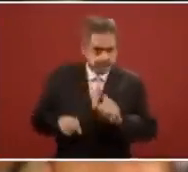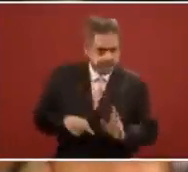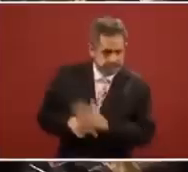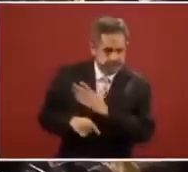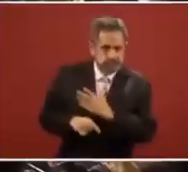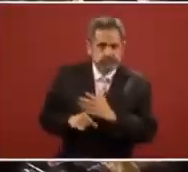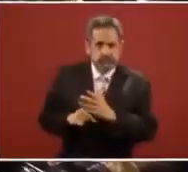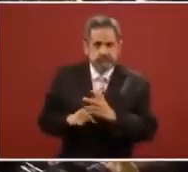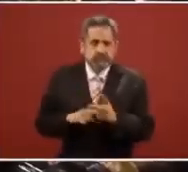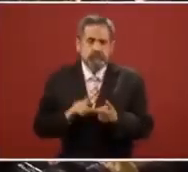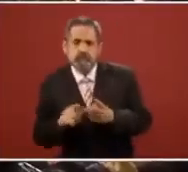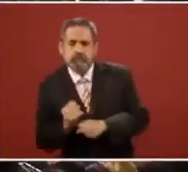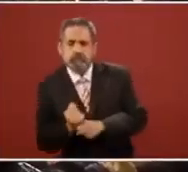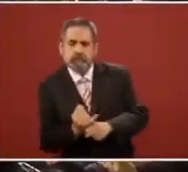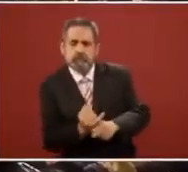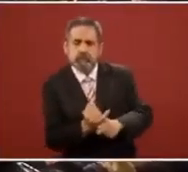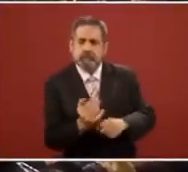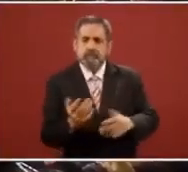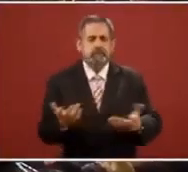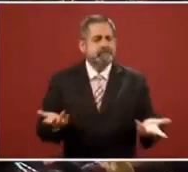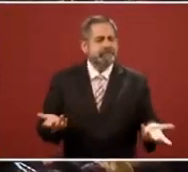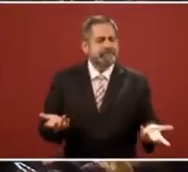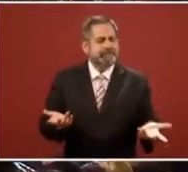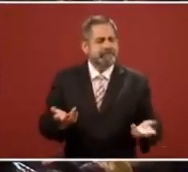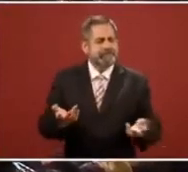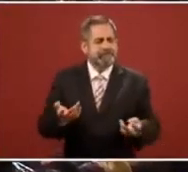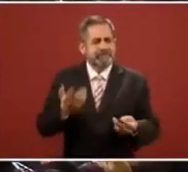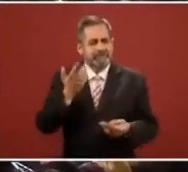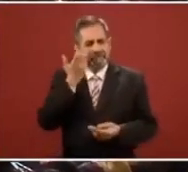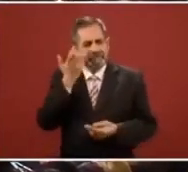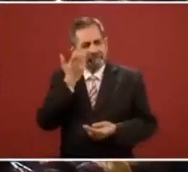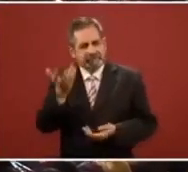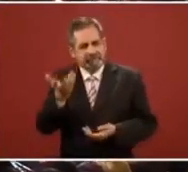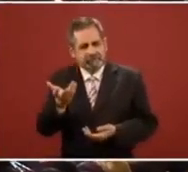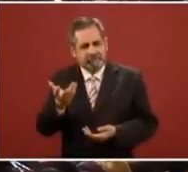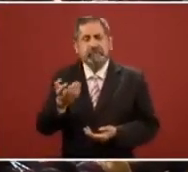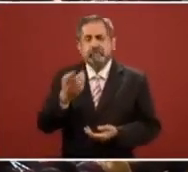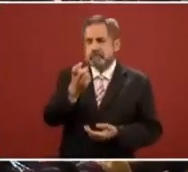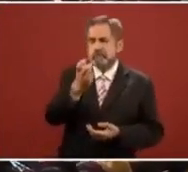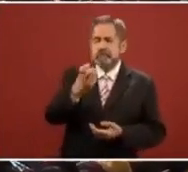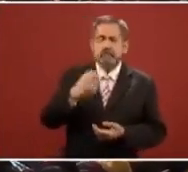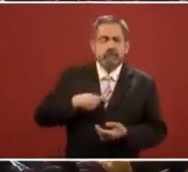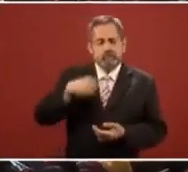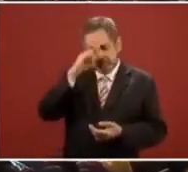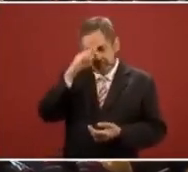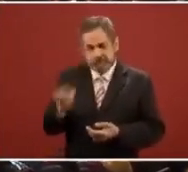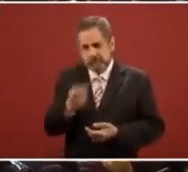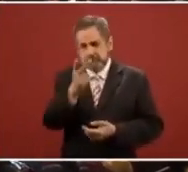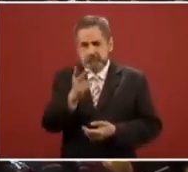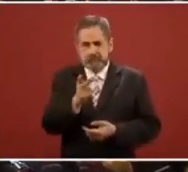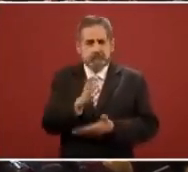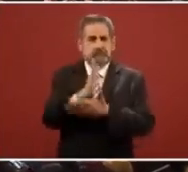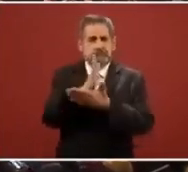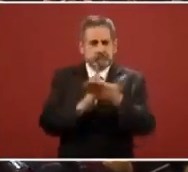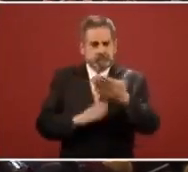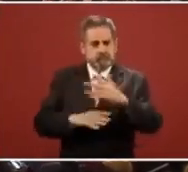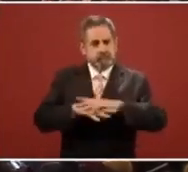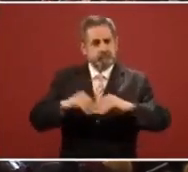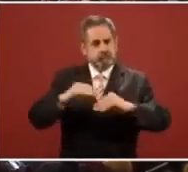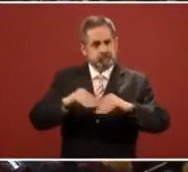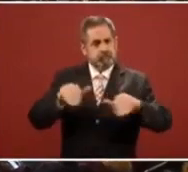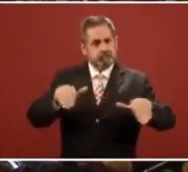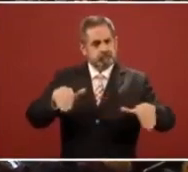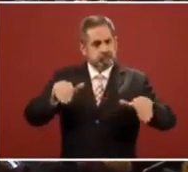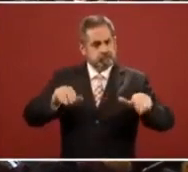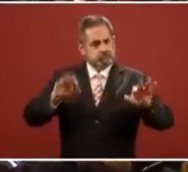lado investigarlas en estos procesos. Mi pregunta es, ¿cuál es el justo medio, presidente?